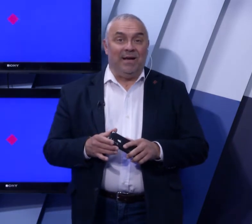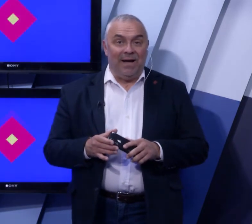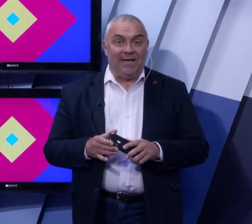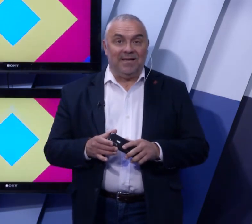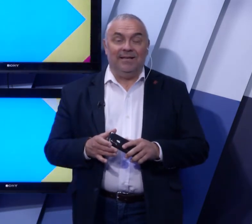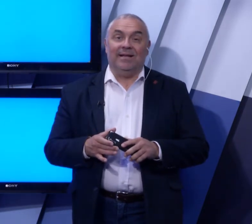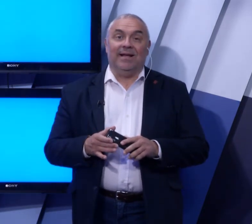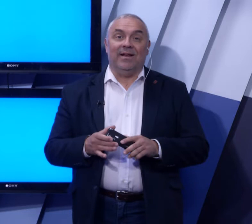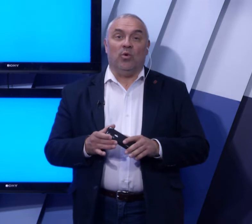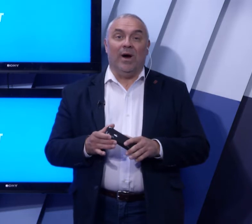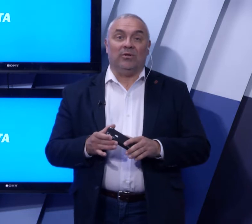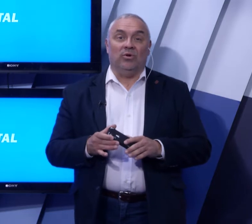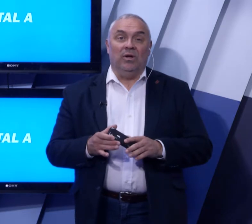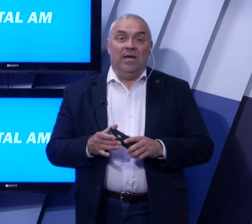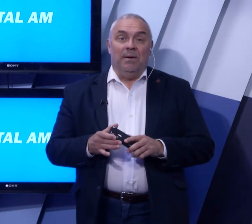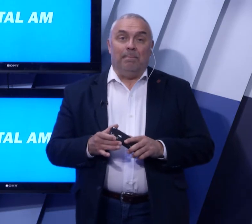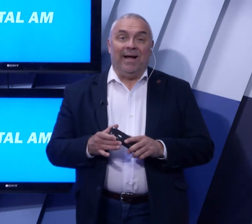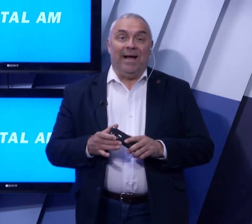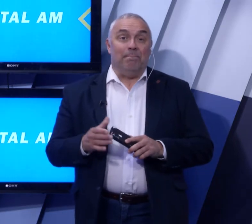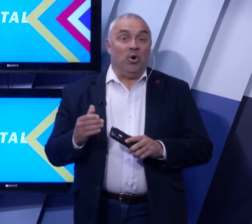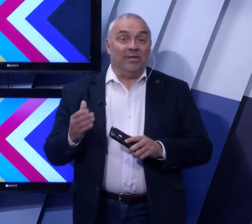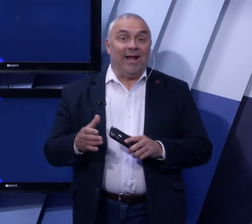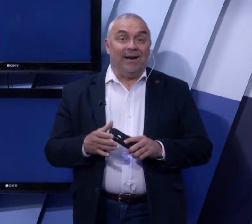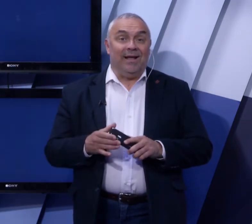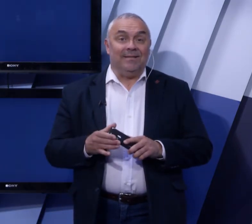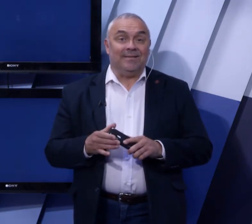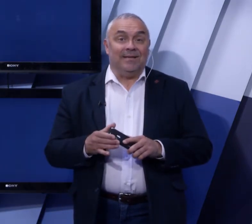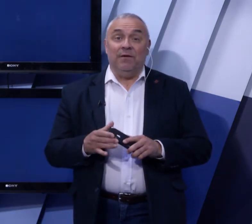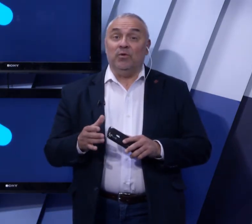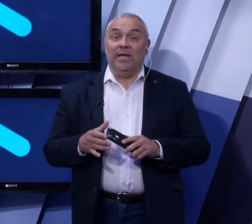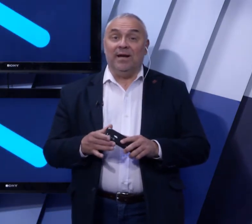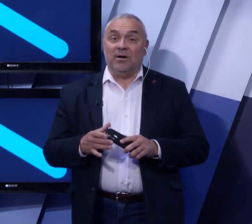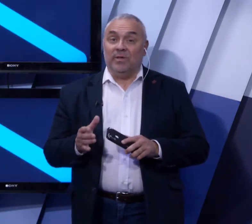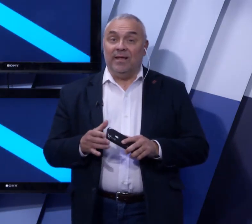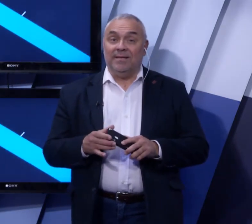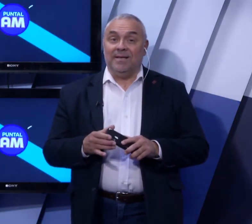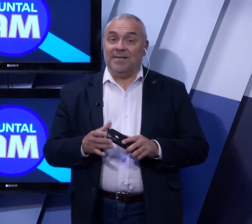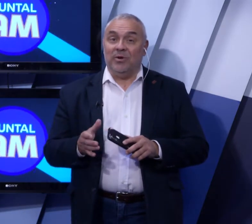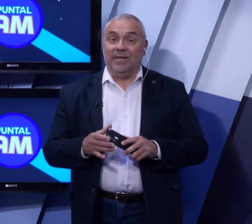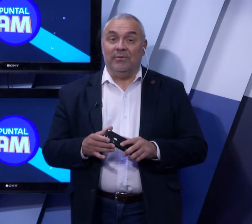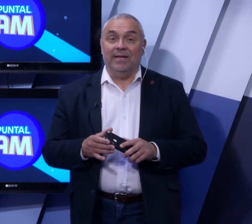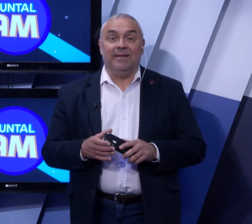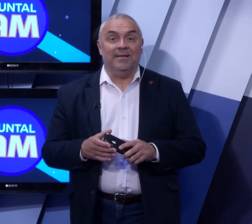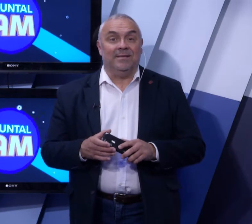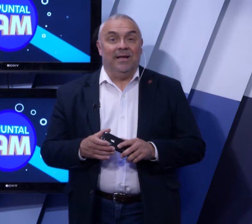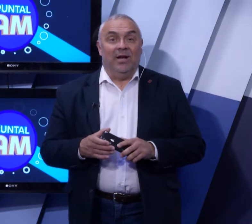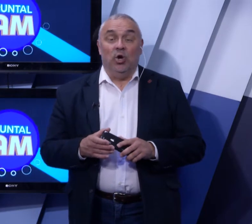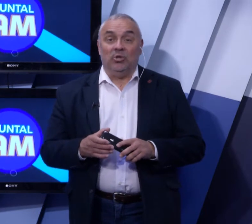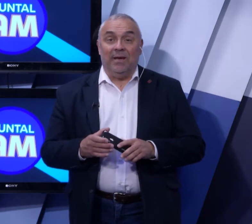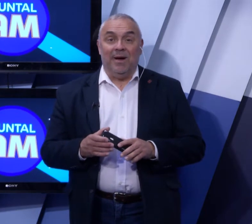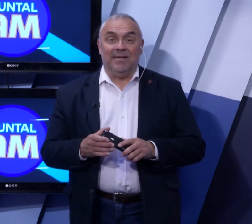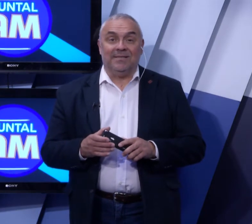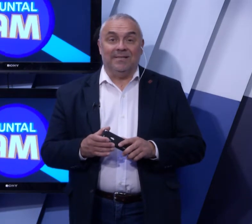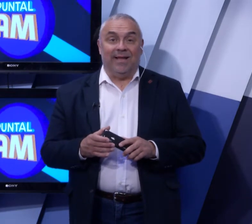AM, el magazine de Río Cuarto, para mostrarles, difundirles a ustedes, señores televidentes,